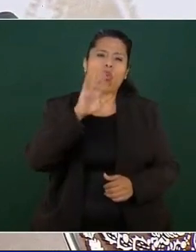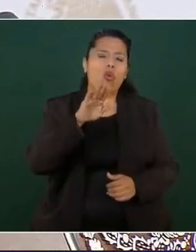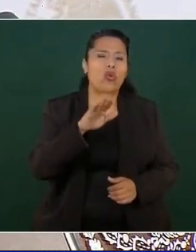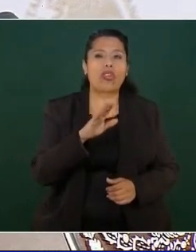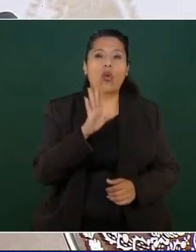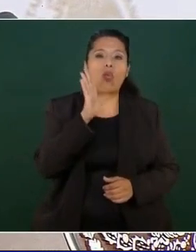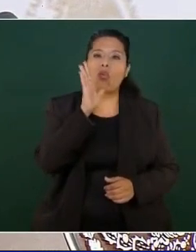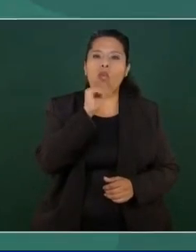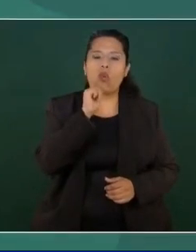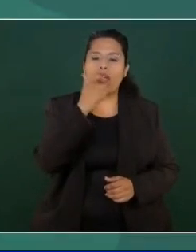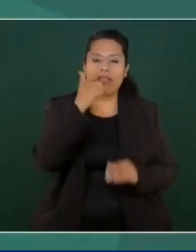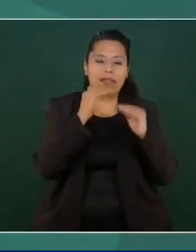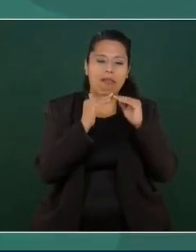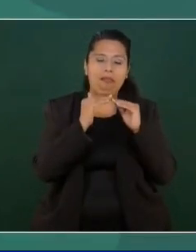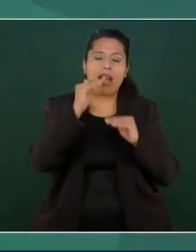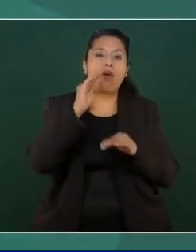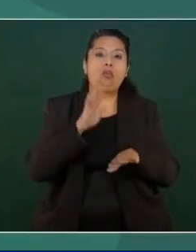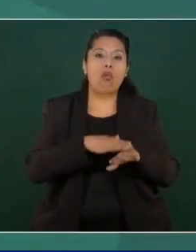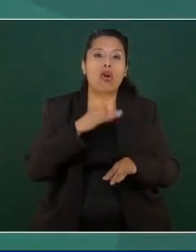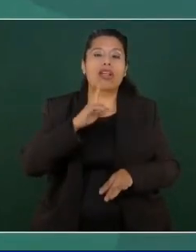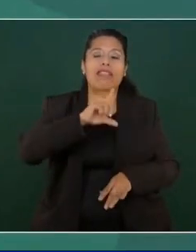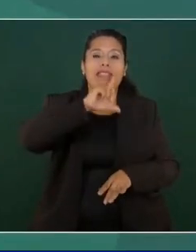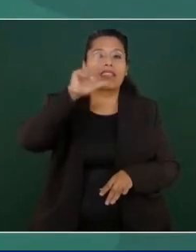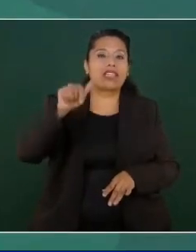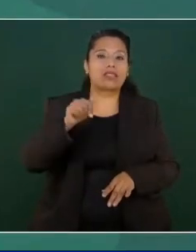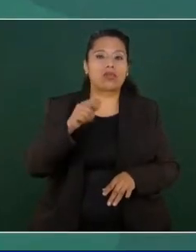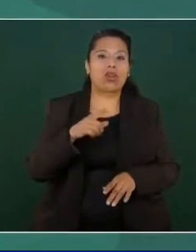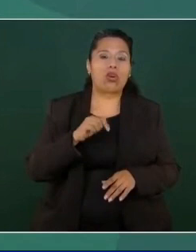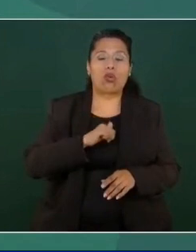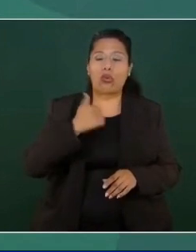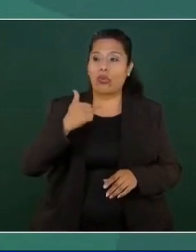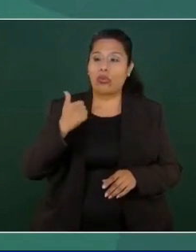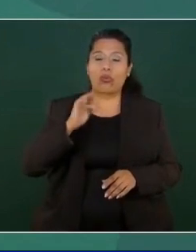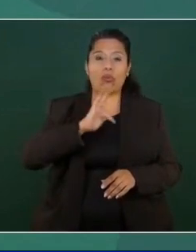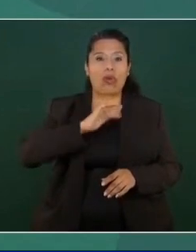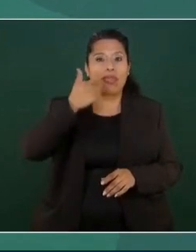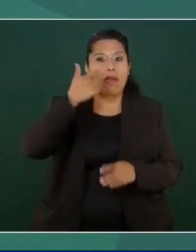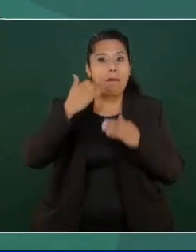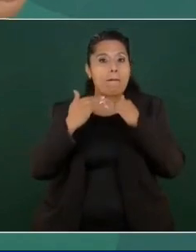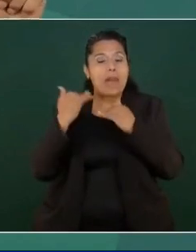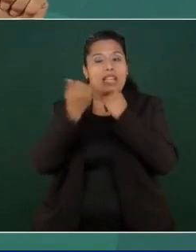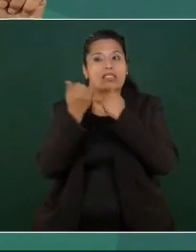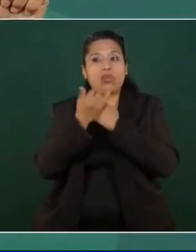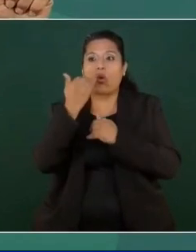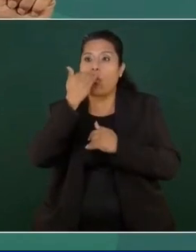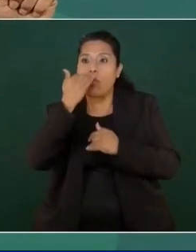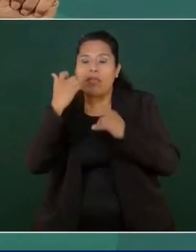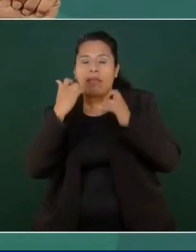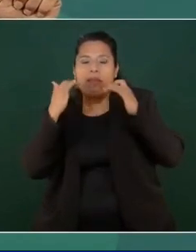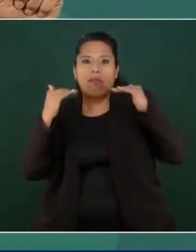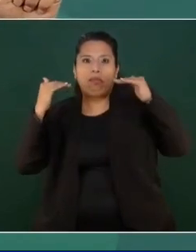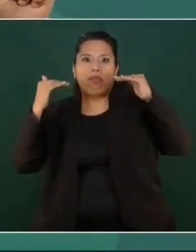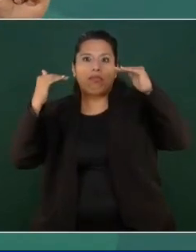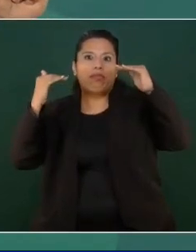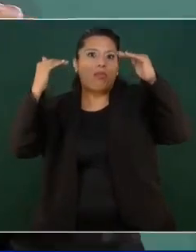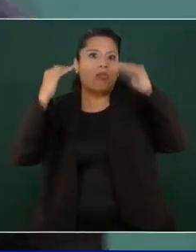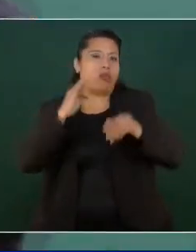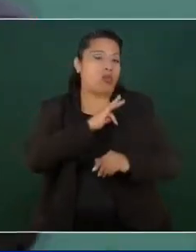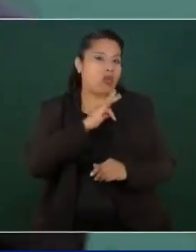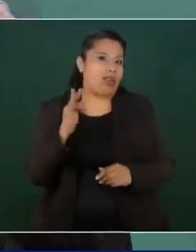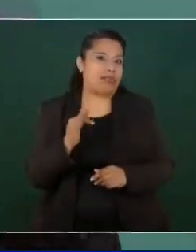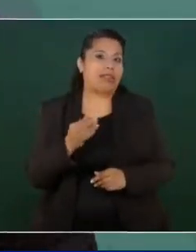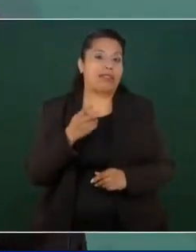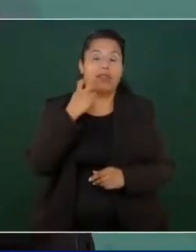inventaron los tecnócratas corruptos. Entonces, por eso, en casi 40 años